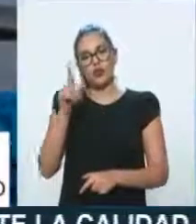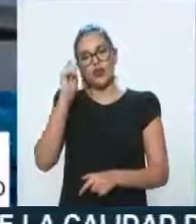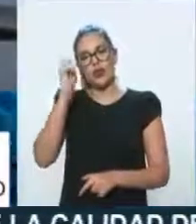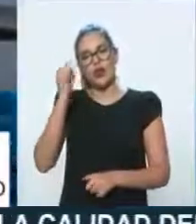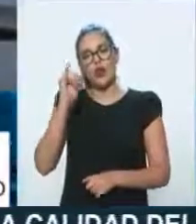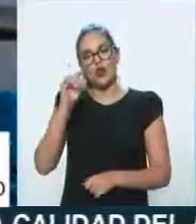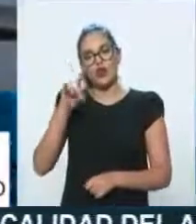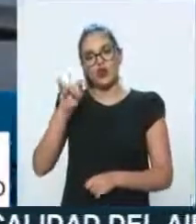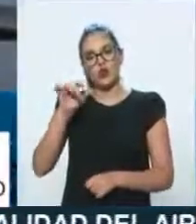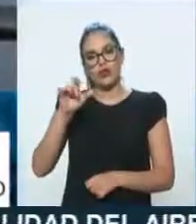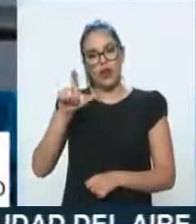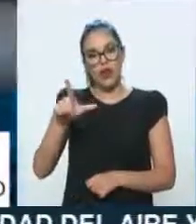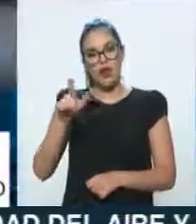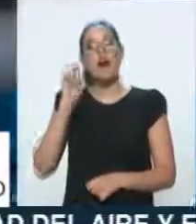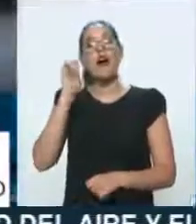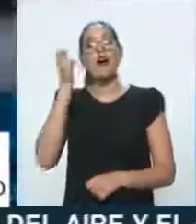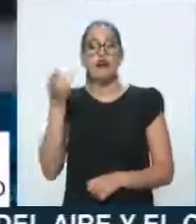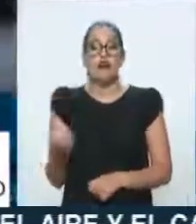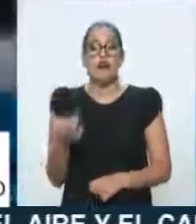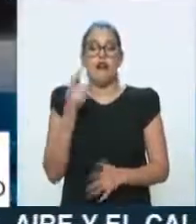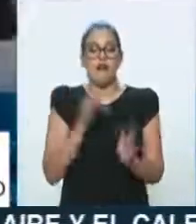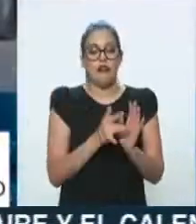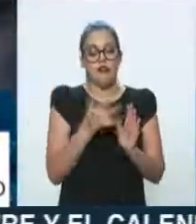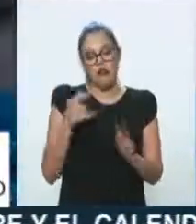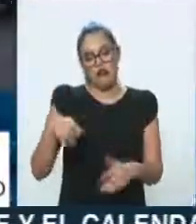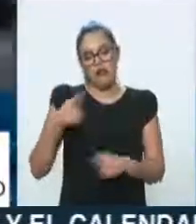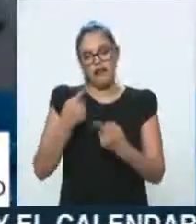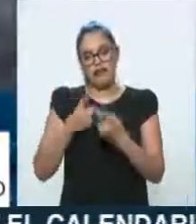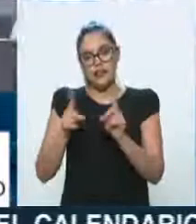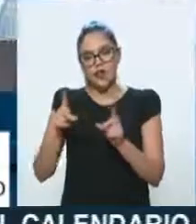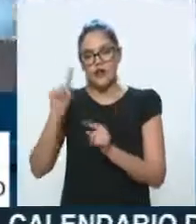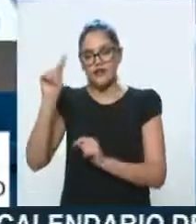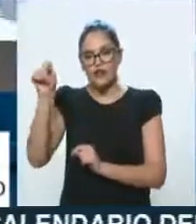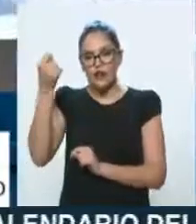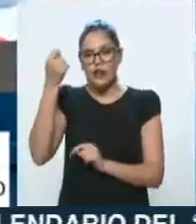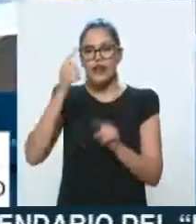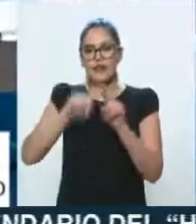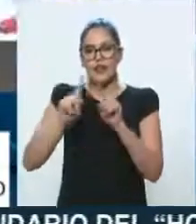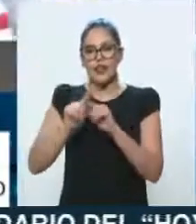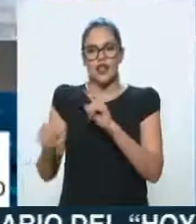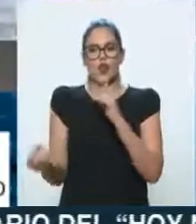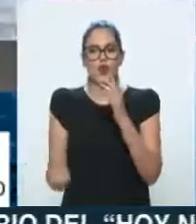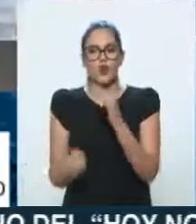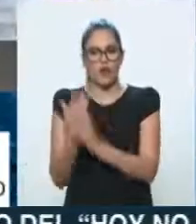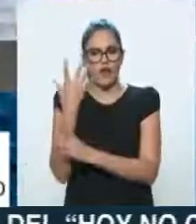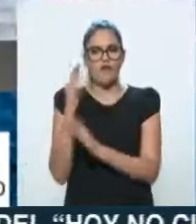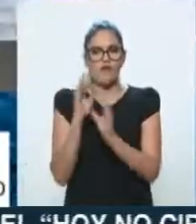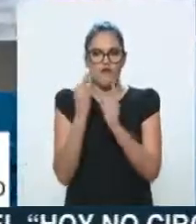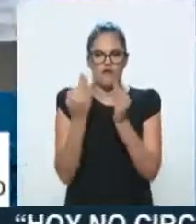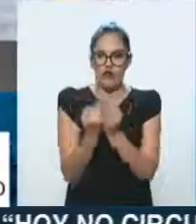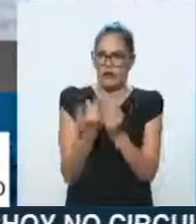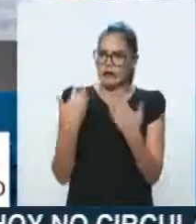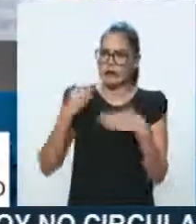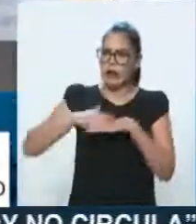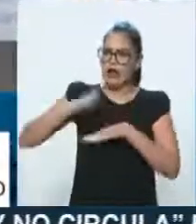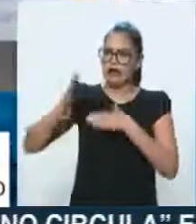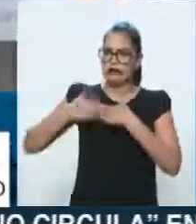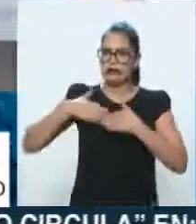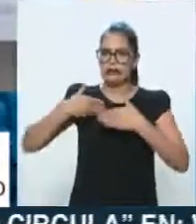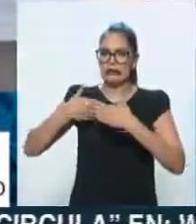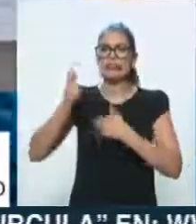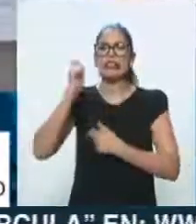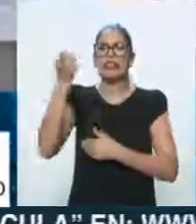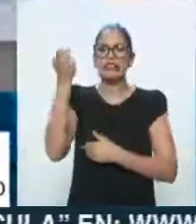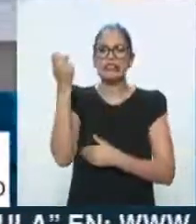es promover la innovación y el desarrollo tecnológico en México a través de disciplinas de nueva generación, que lo que